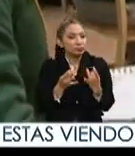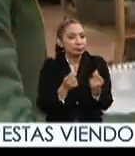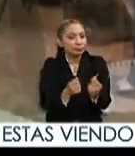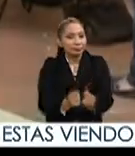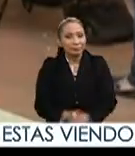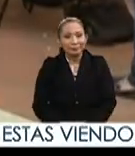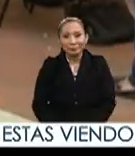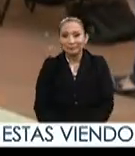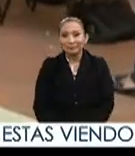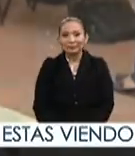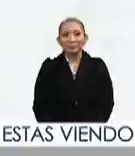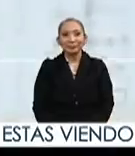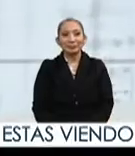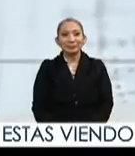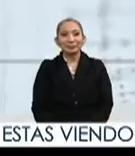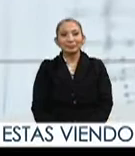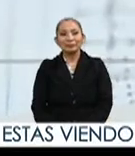calidad.